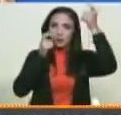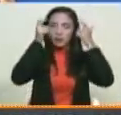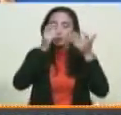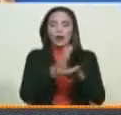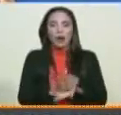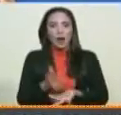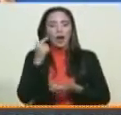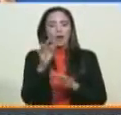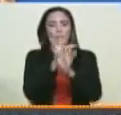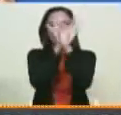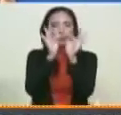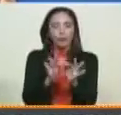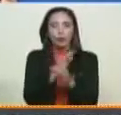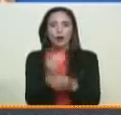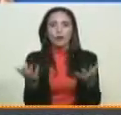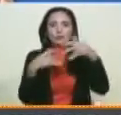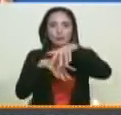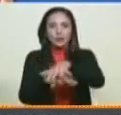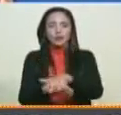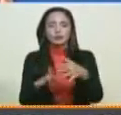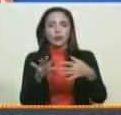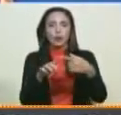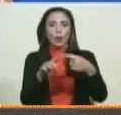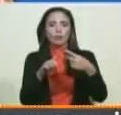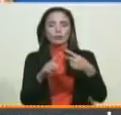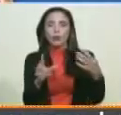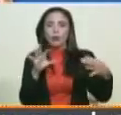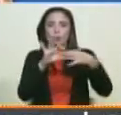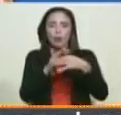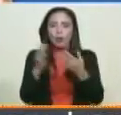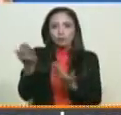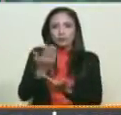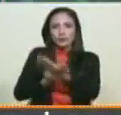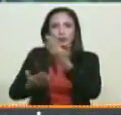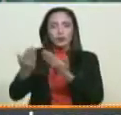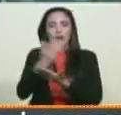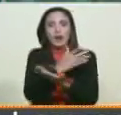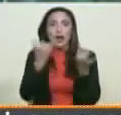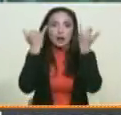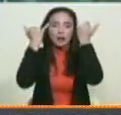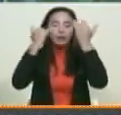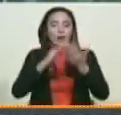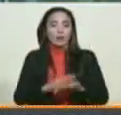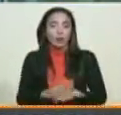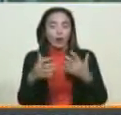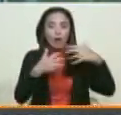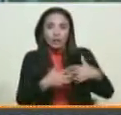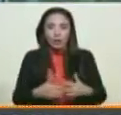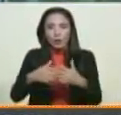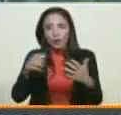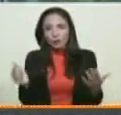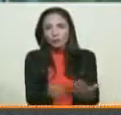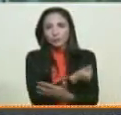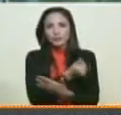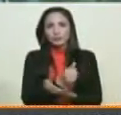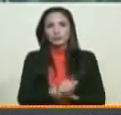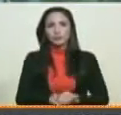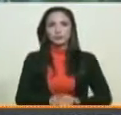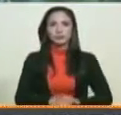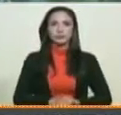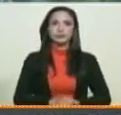de integración, de unión, de solidaridad que pretenden ellos dar al traste en estos días.